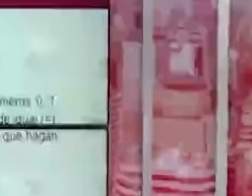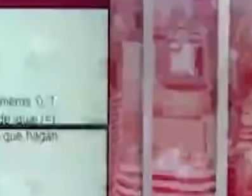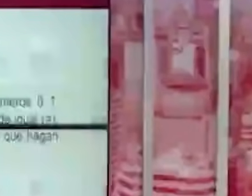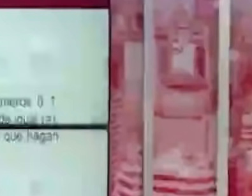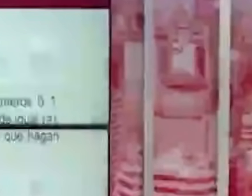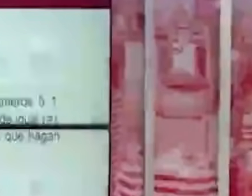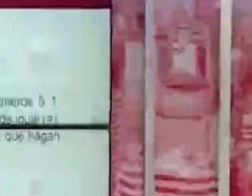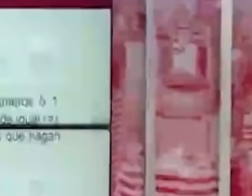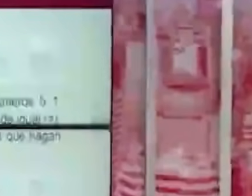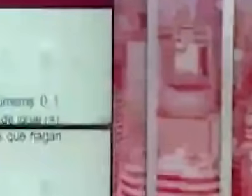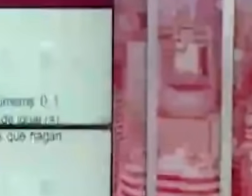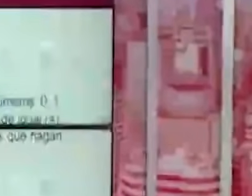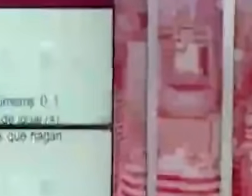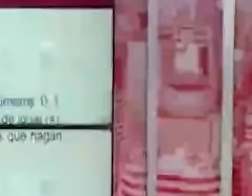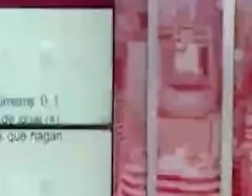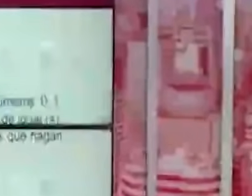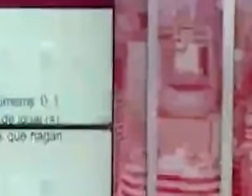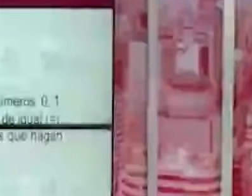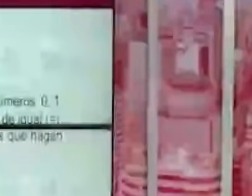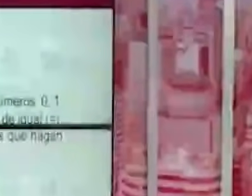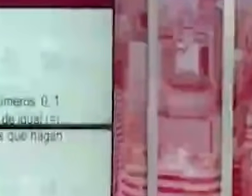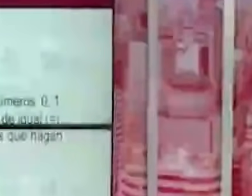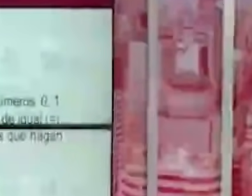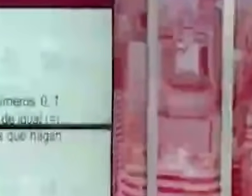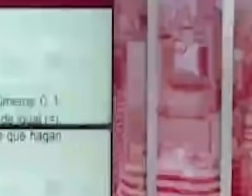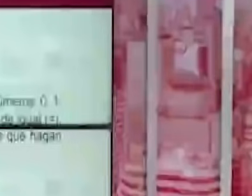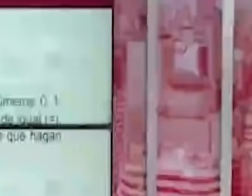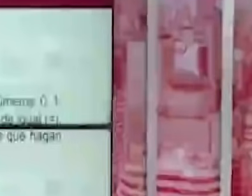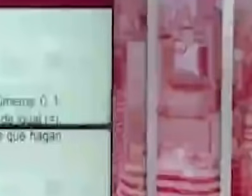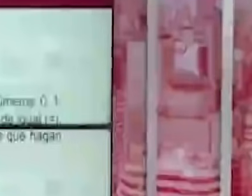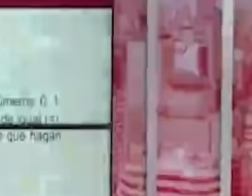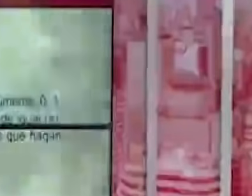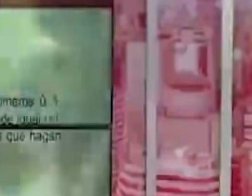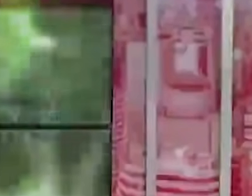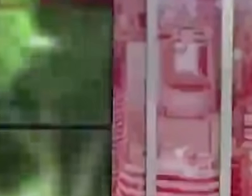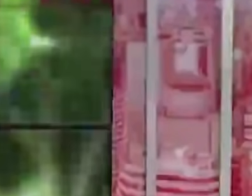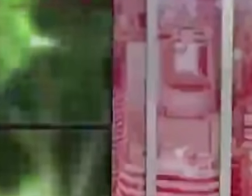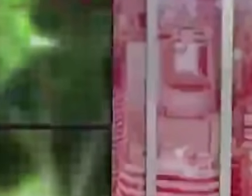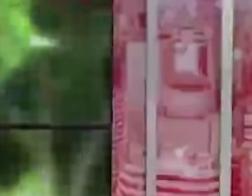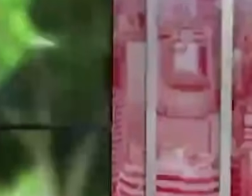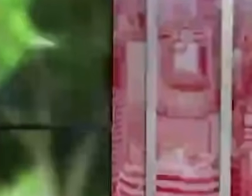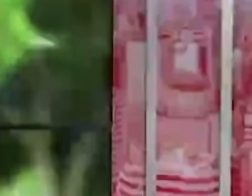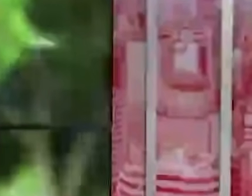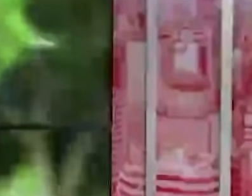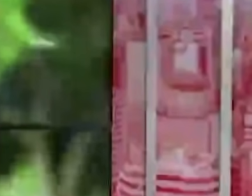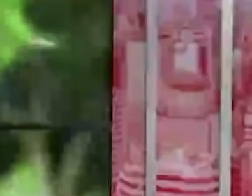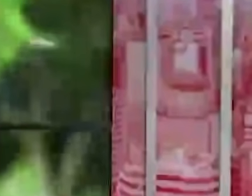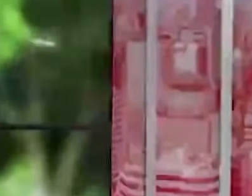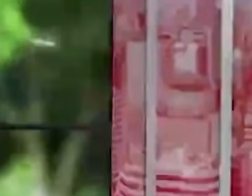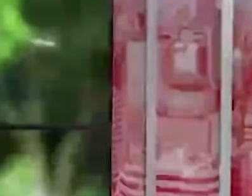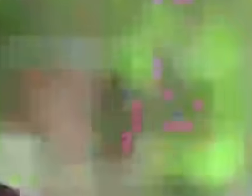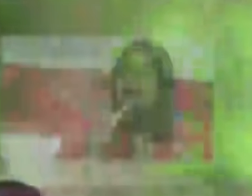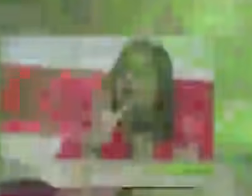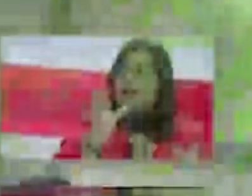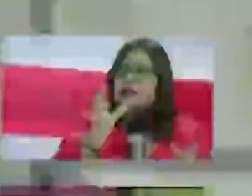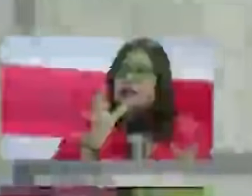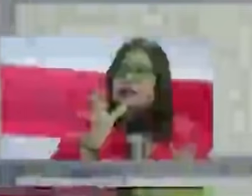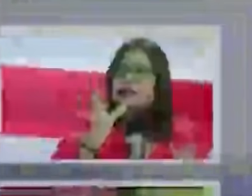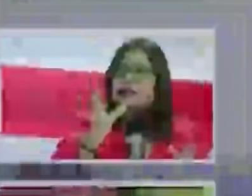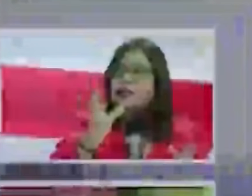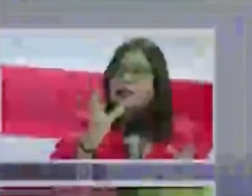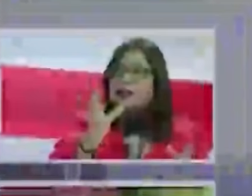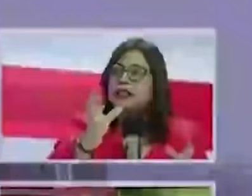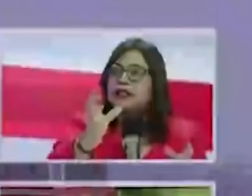si hubiera hecho ese examen, hubiera advertido que la señora Dina Boluarte no había dejado el cargo 6 meses antes y que además había cobrado